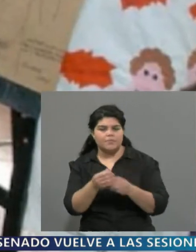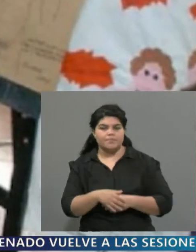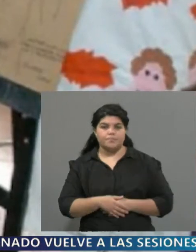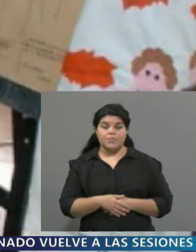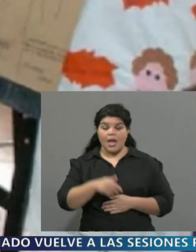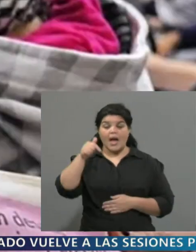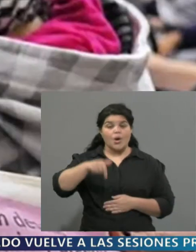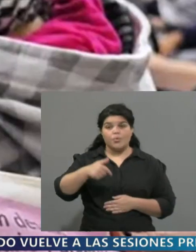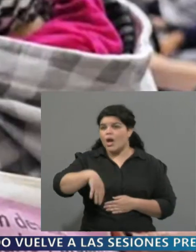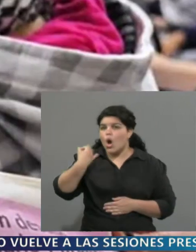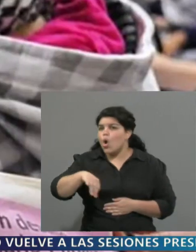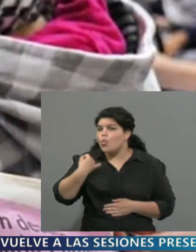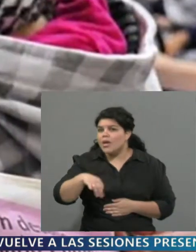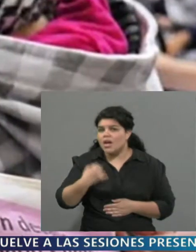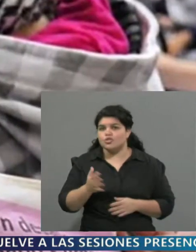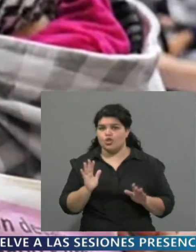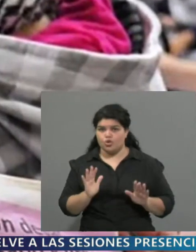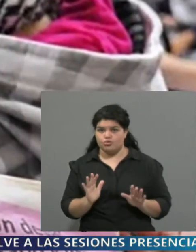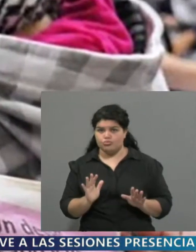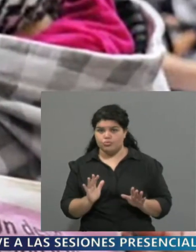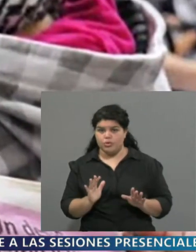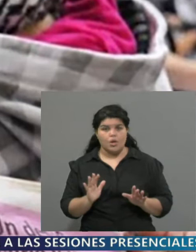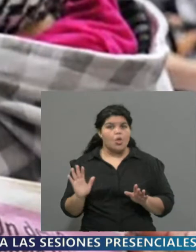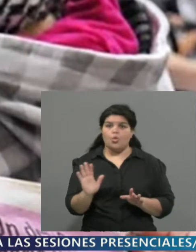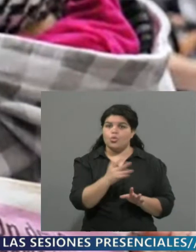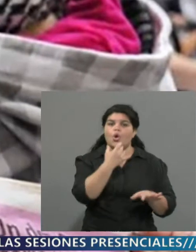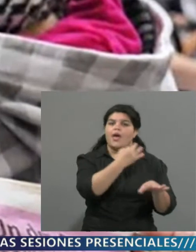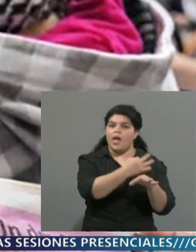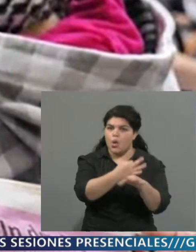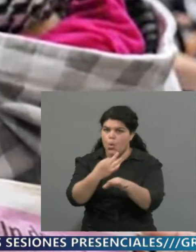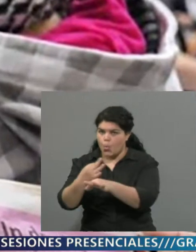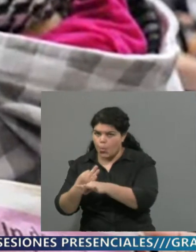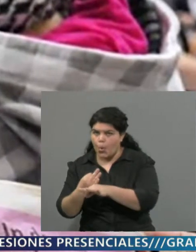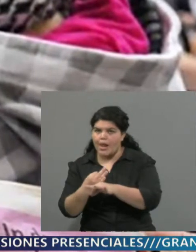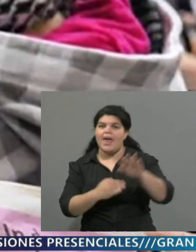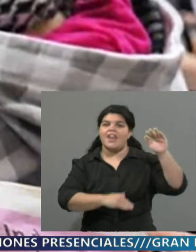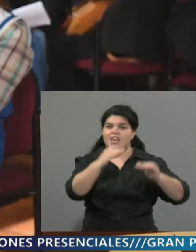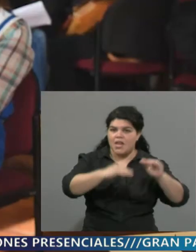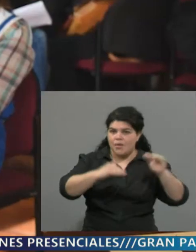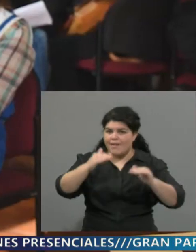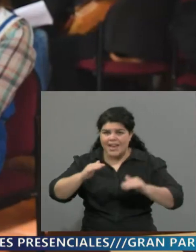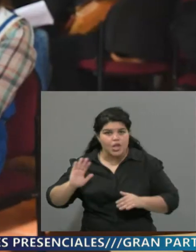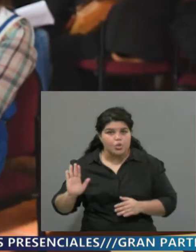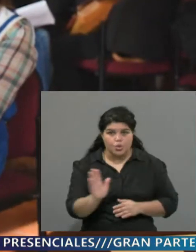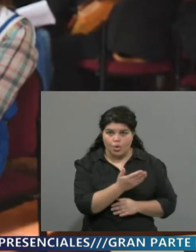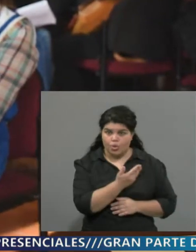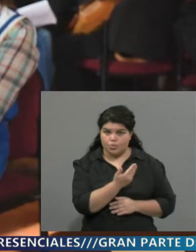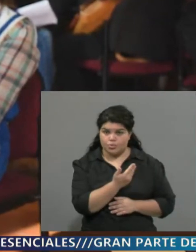exige que se garantice en todos los niveles educativos, desde